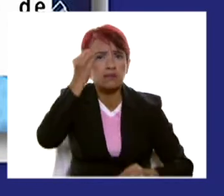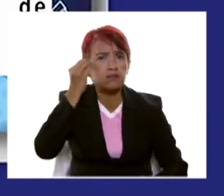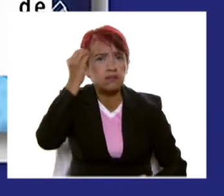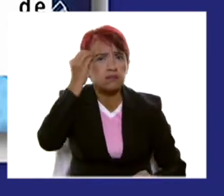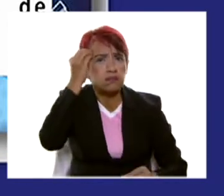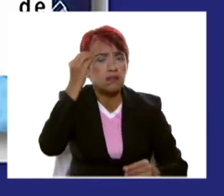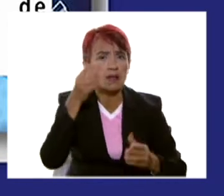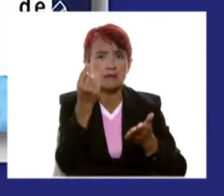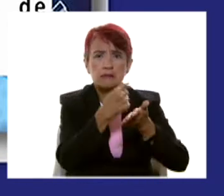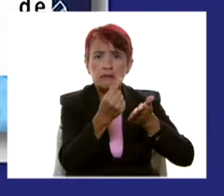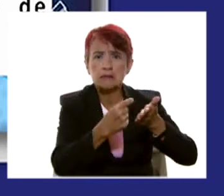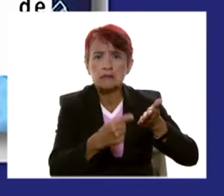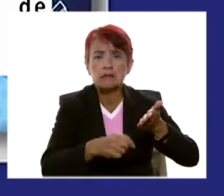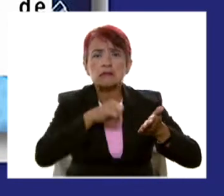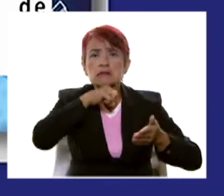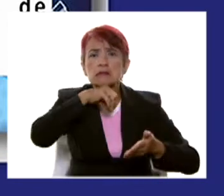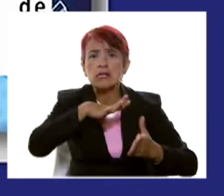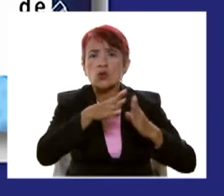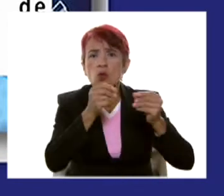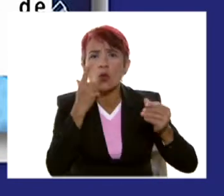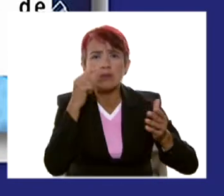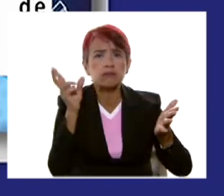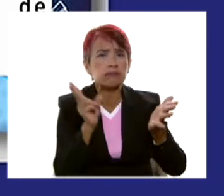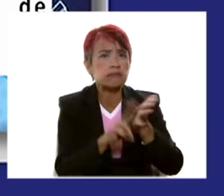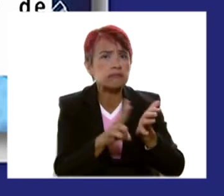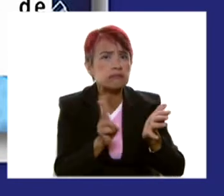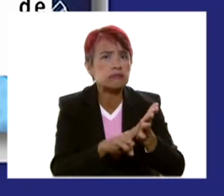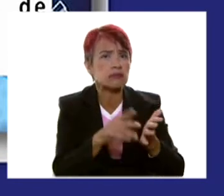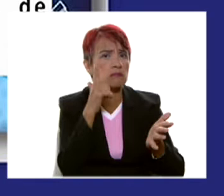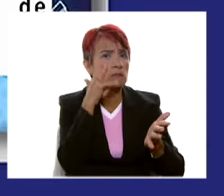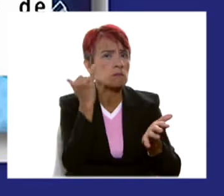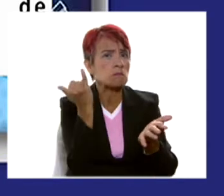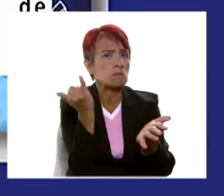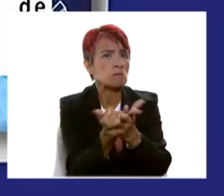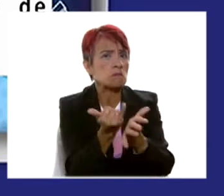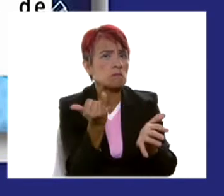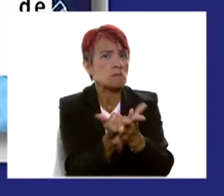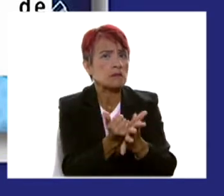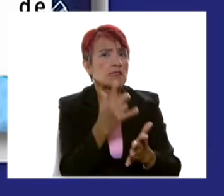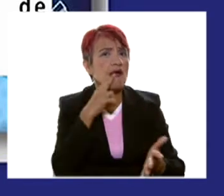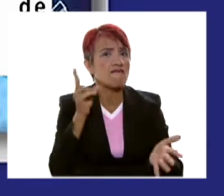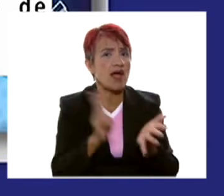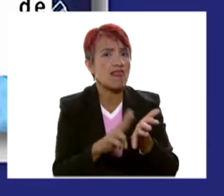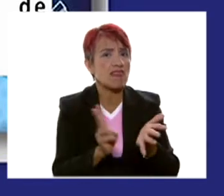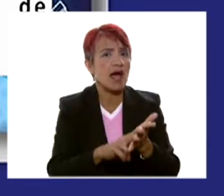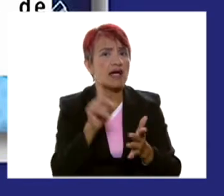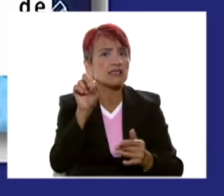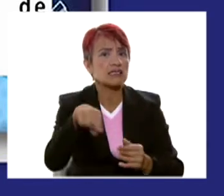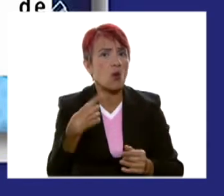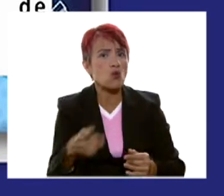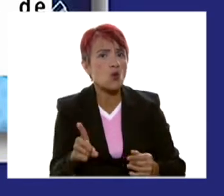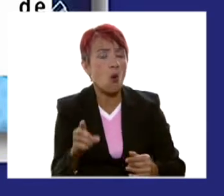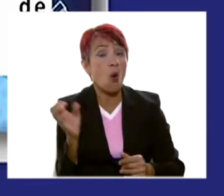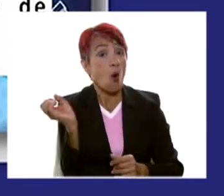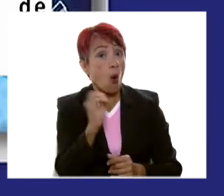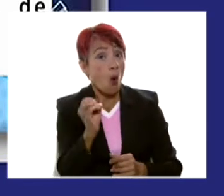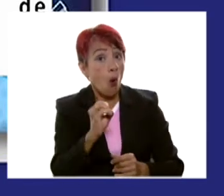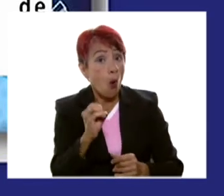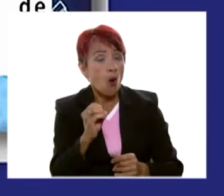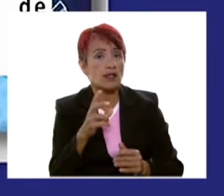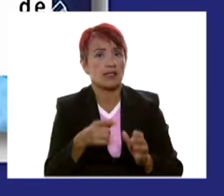se emplea para demostrar o probar de lo que se dice o afirma que es cierto, o para convencer al otro de algo